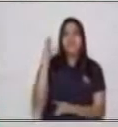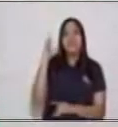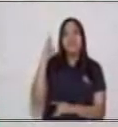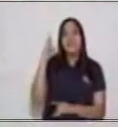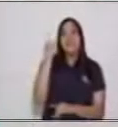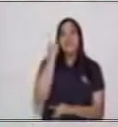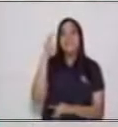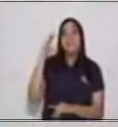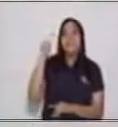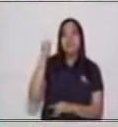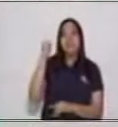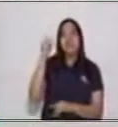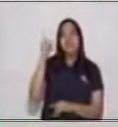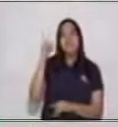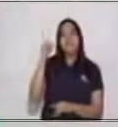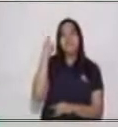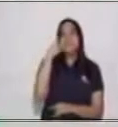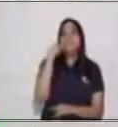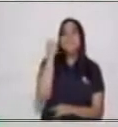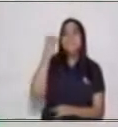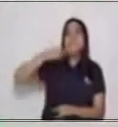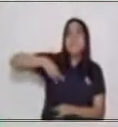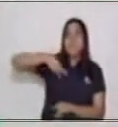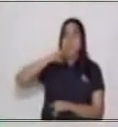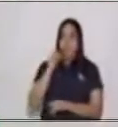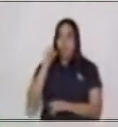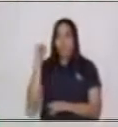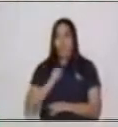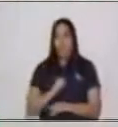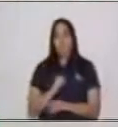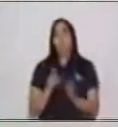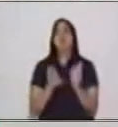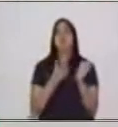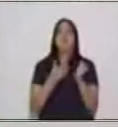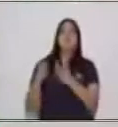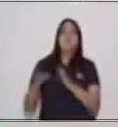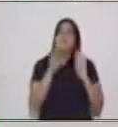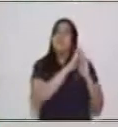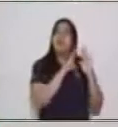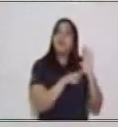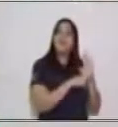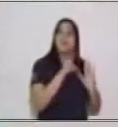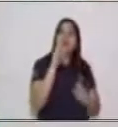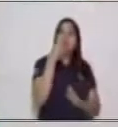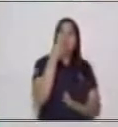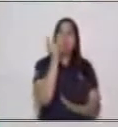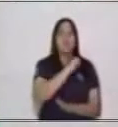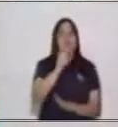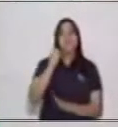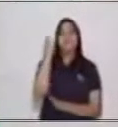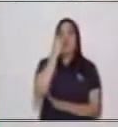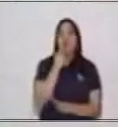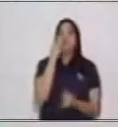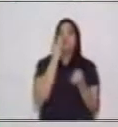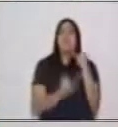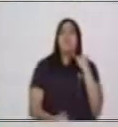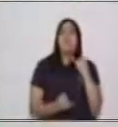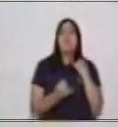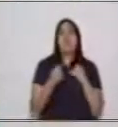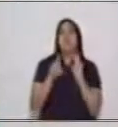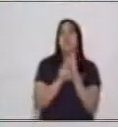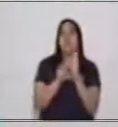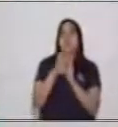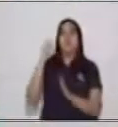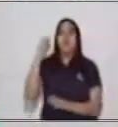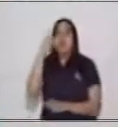S. La regla número 2 es que vas a escribir con S las palabras terminadas en oso o